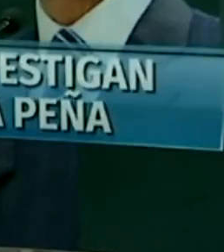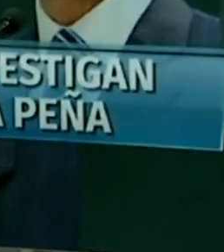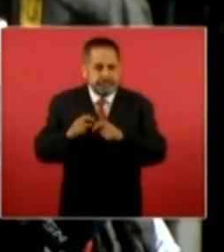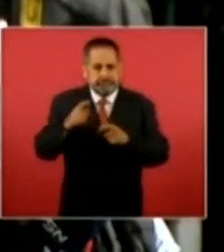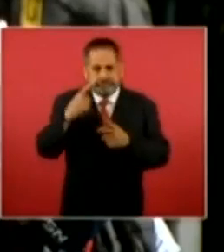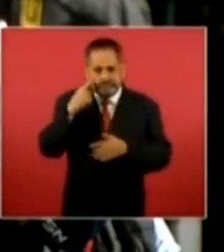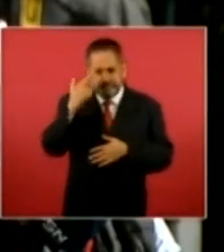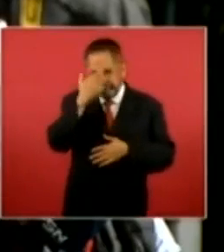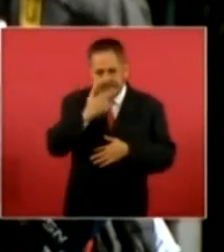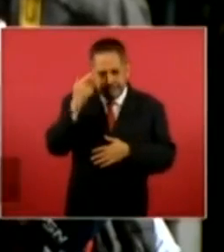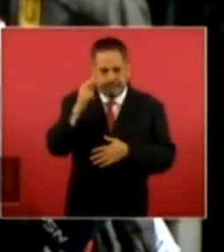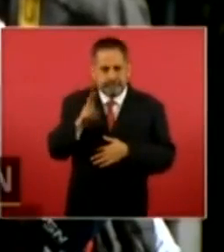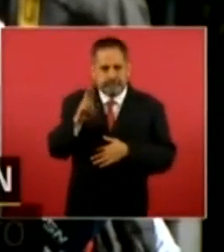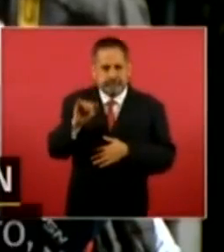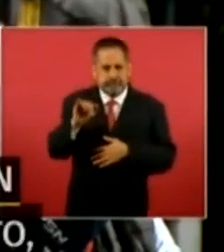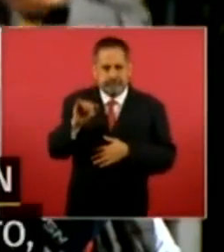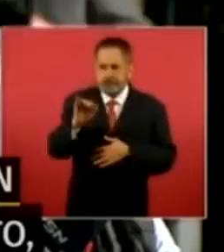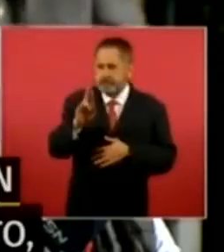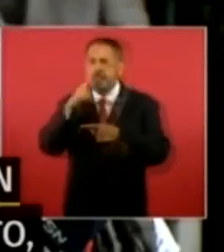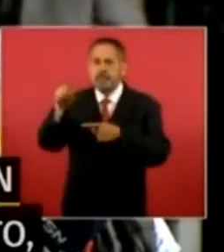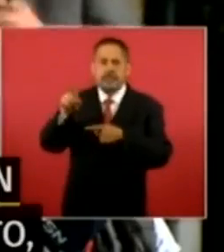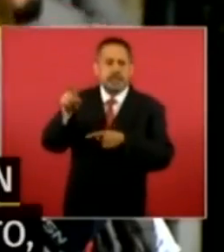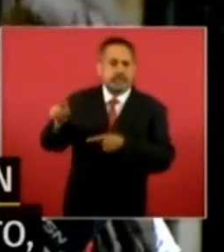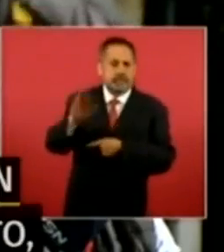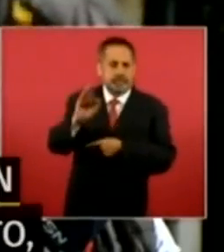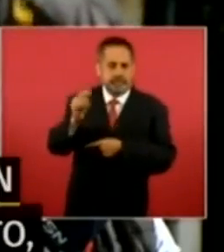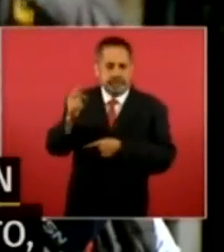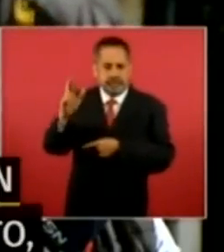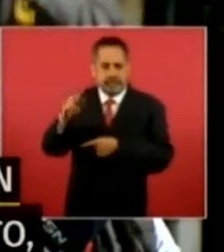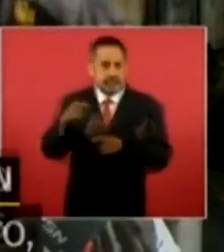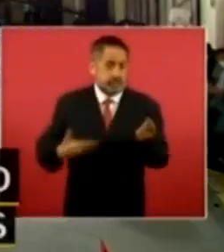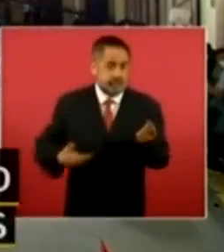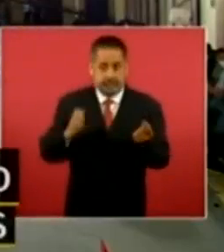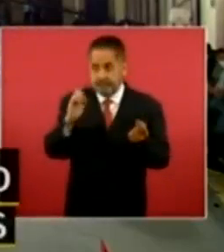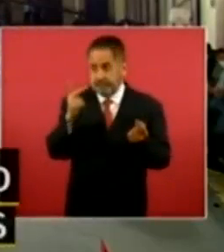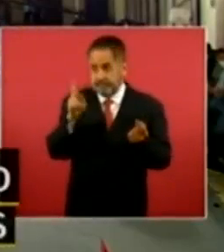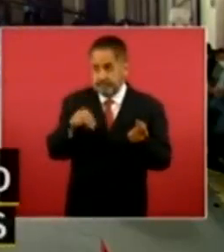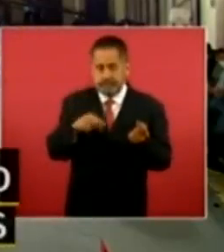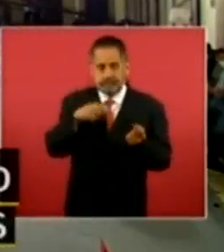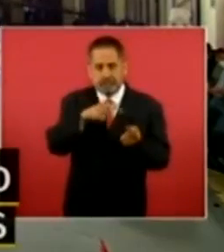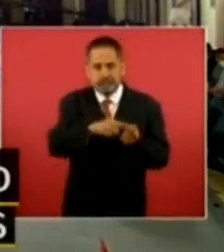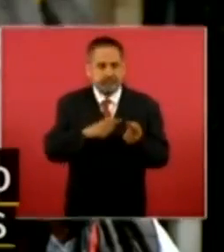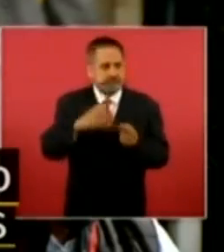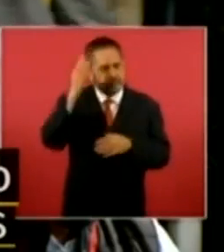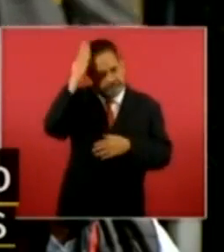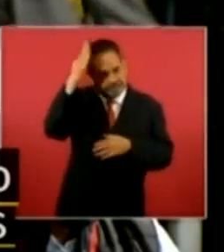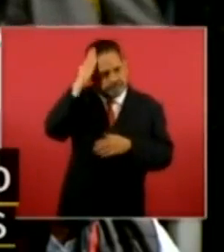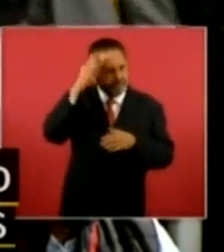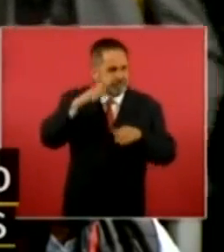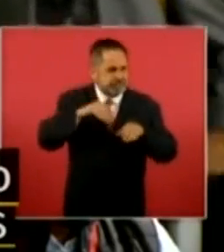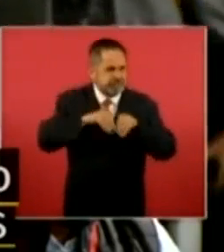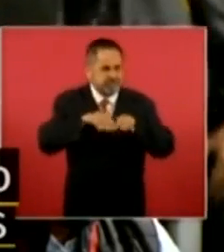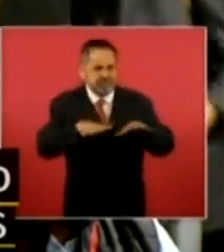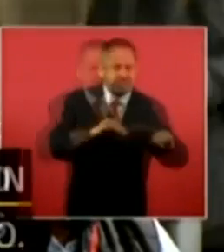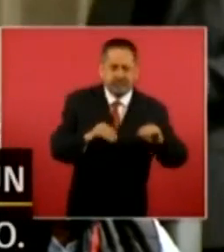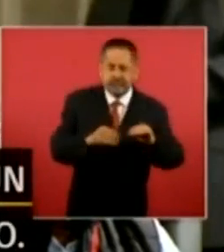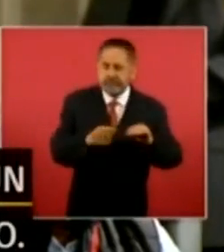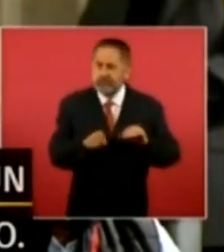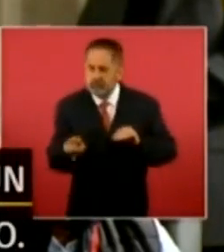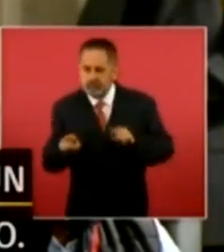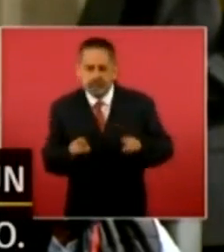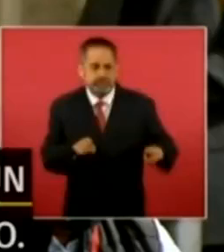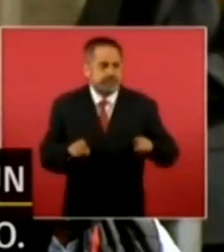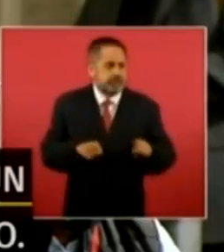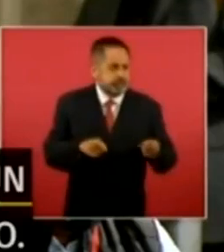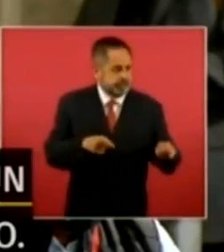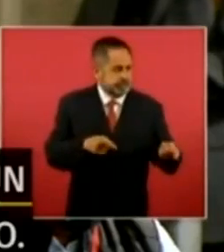Nieto. Y de la denuncia que hay en torno a Enrique Peña Nieto, que generó toda esta red alrededor con personas de las